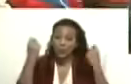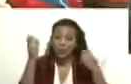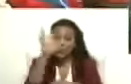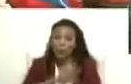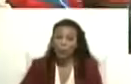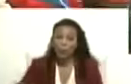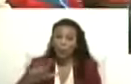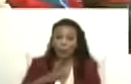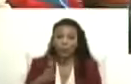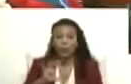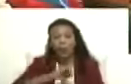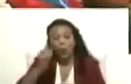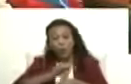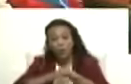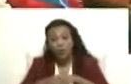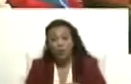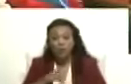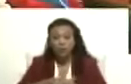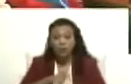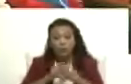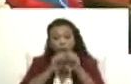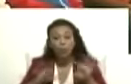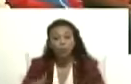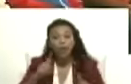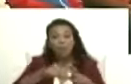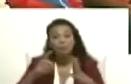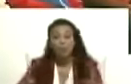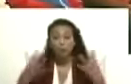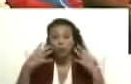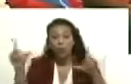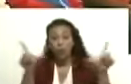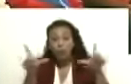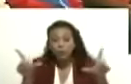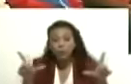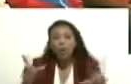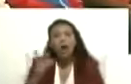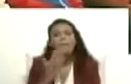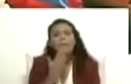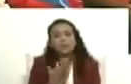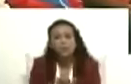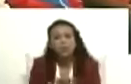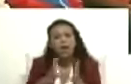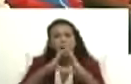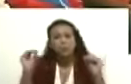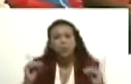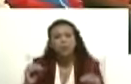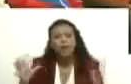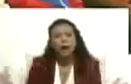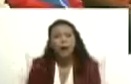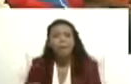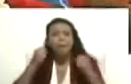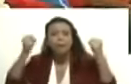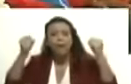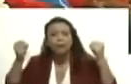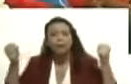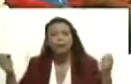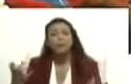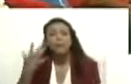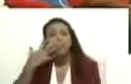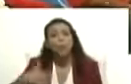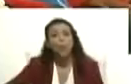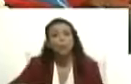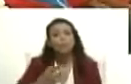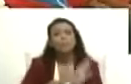Venezuela Toda, Jorge Rodríguez, en esta declaración a los distintos medios de comunicación, en principio agradeciendo al bravo pueblo venezolano por